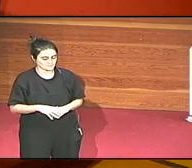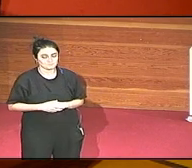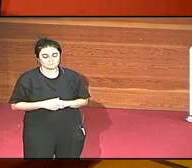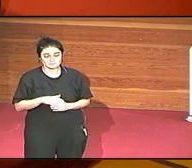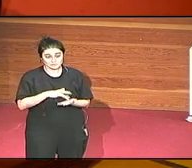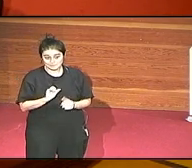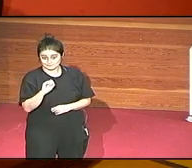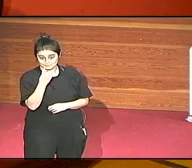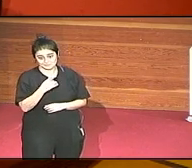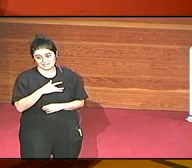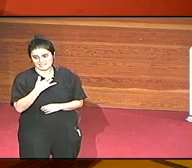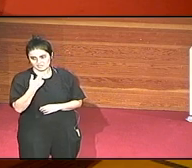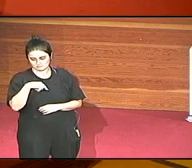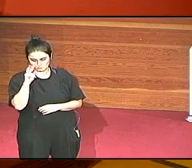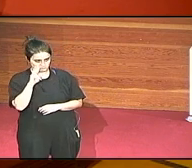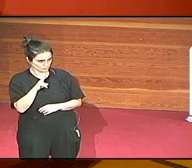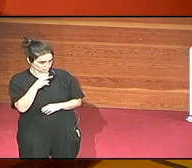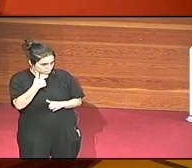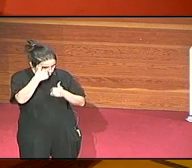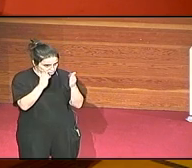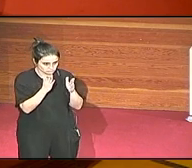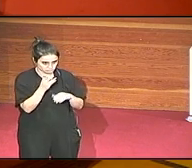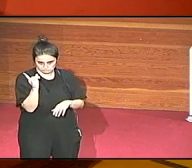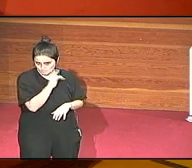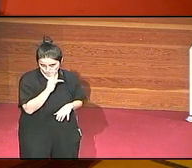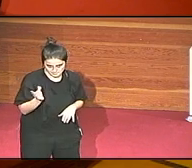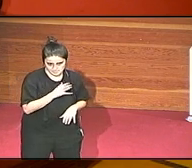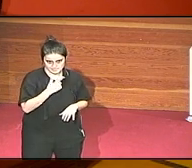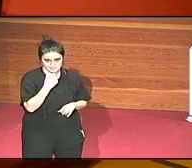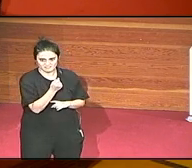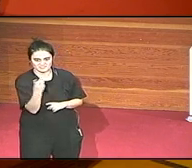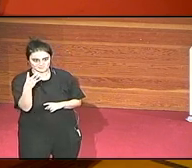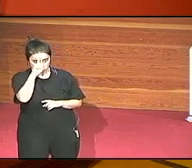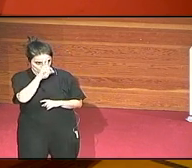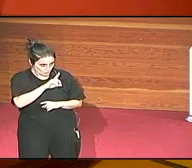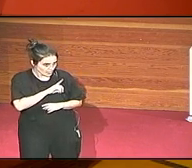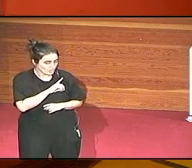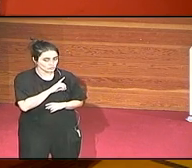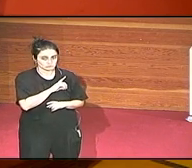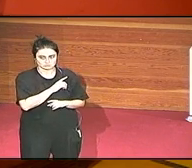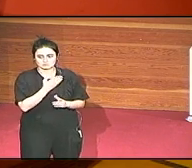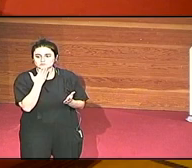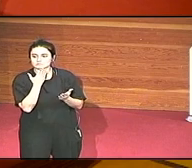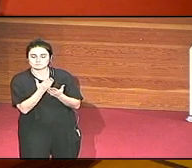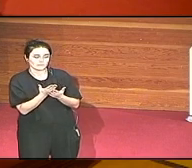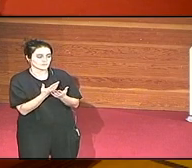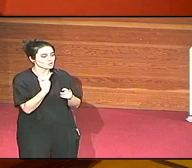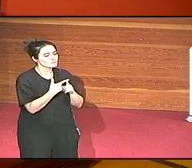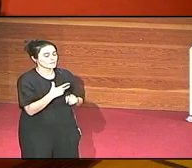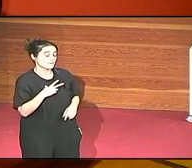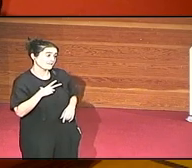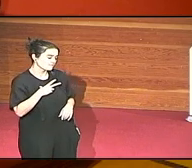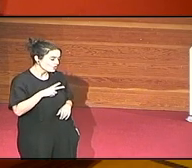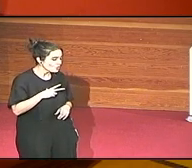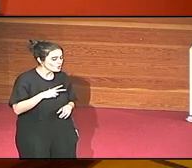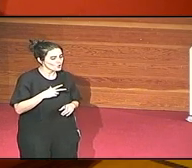día vimos cómo les trataban de madre son los otros soldados los otros milicianos les pedían las cosas por favor incluso les hacían